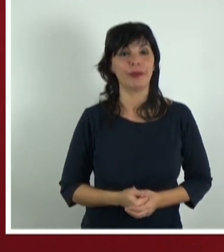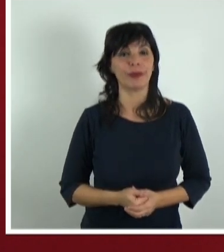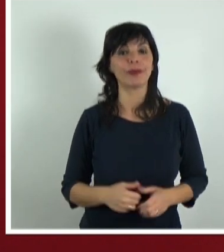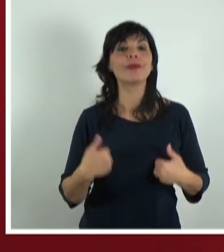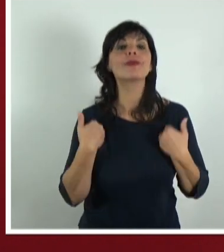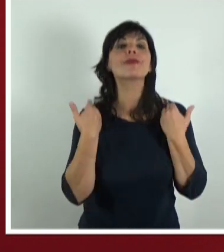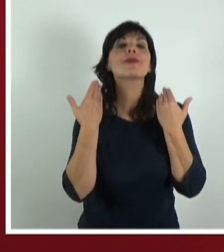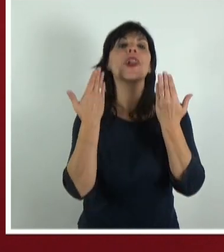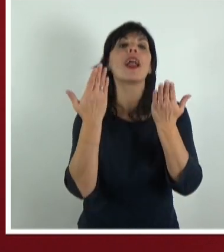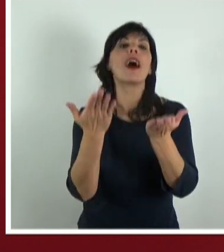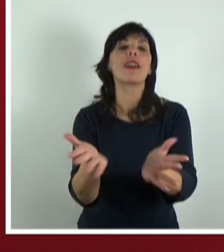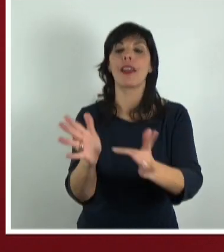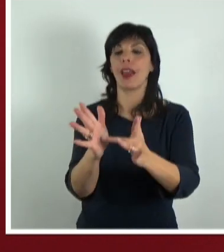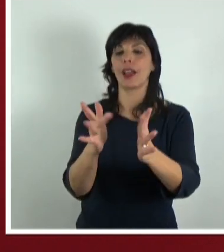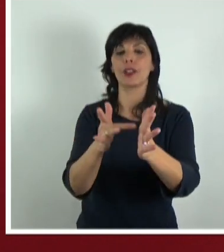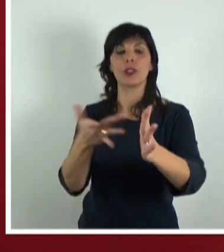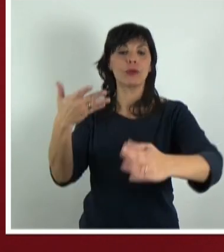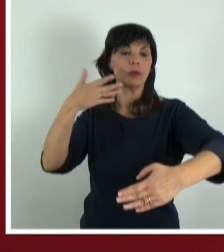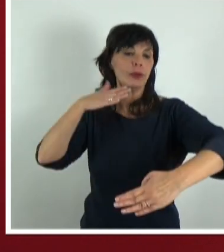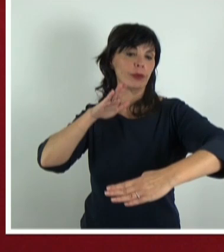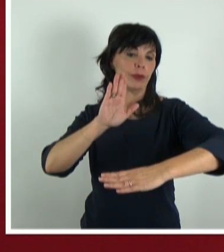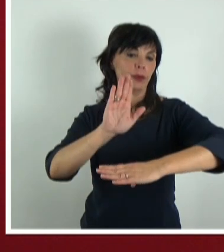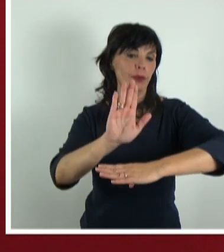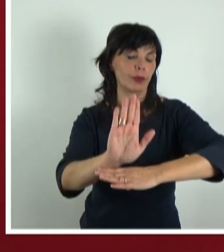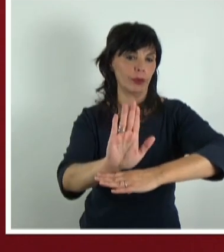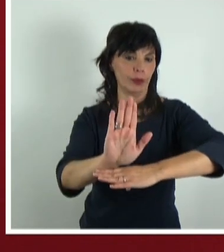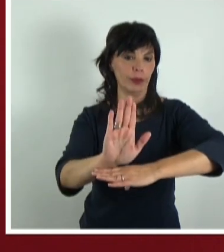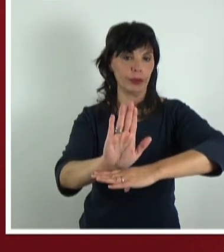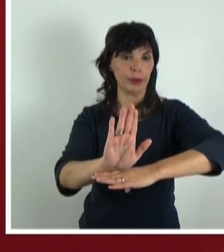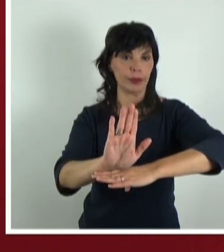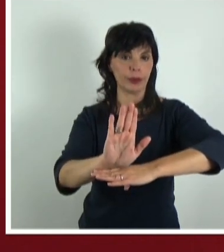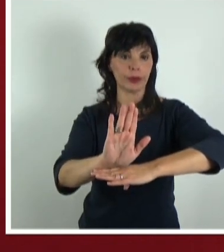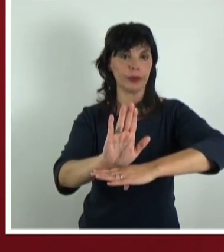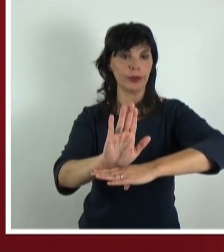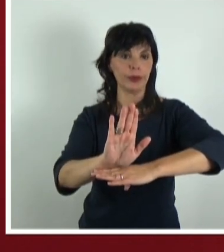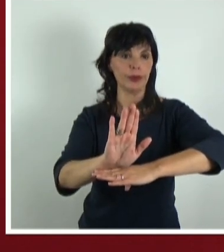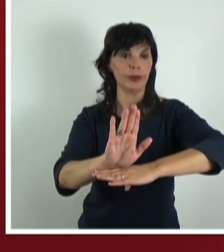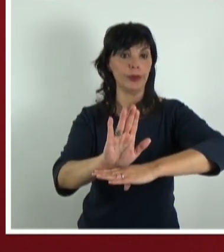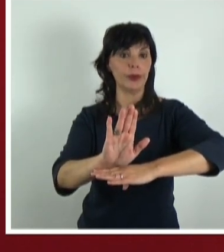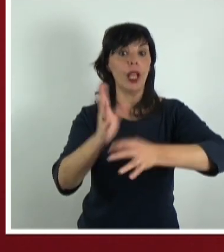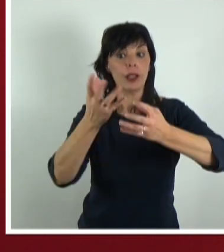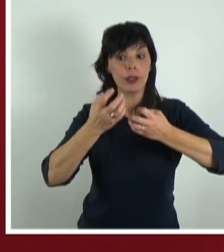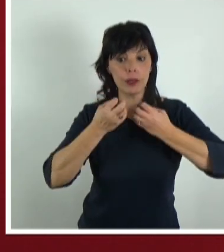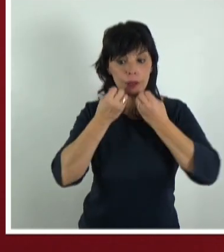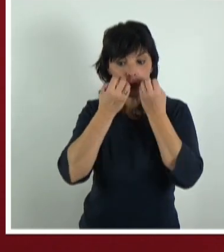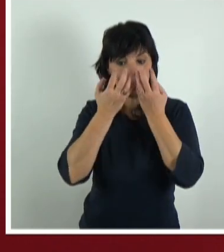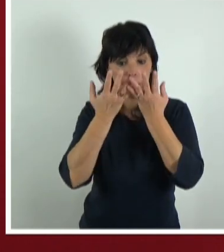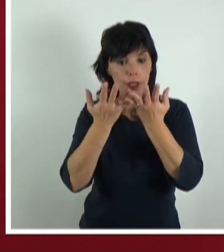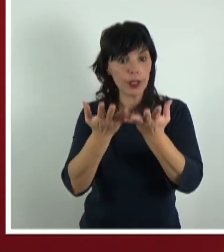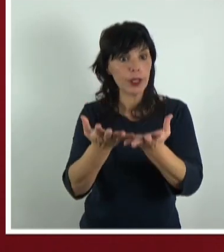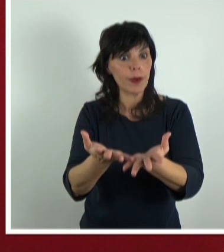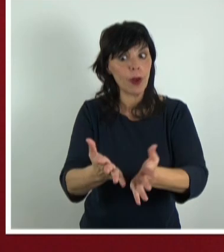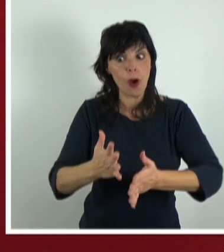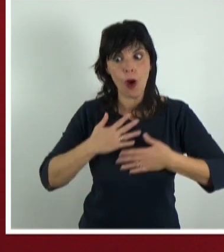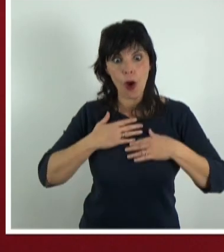tuvo su aparición y se manifestó y se reveló y desató su